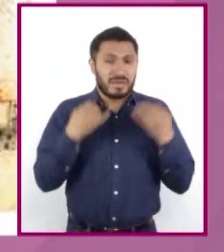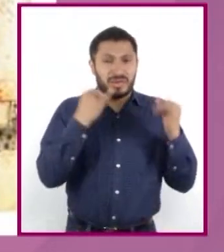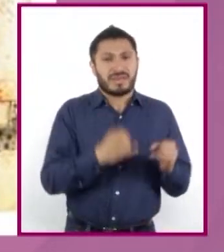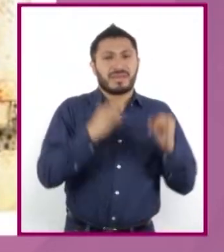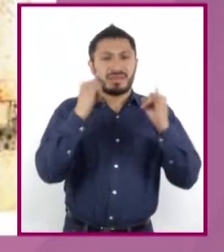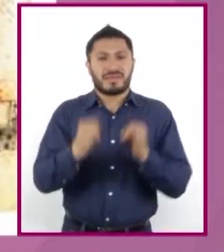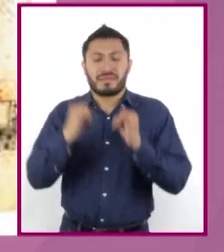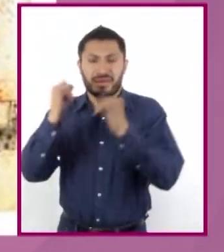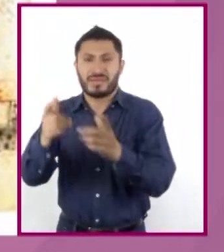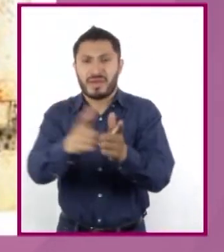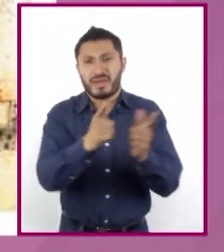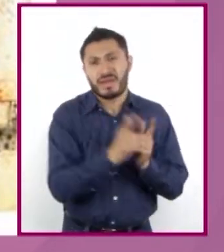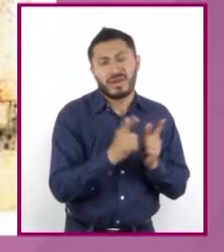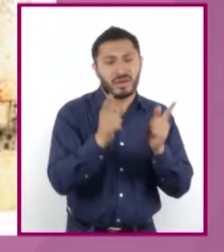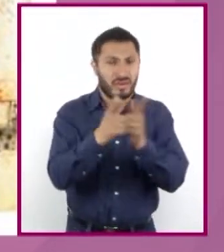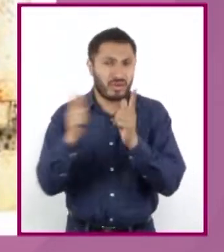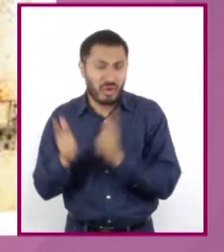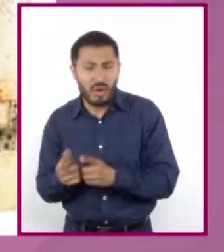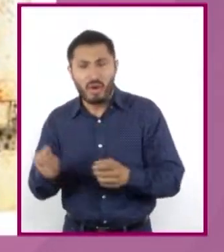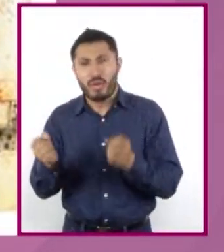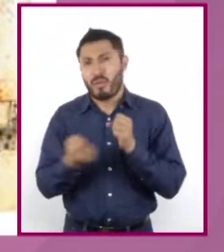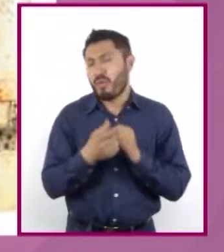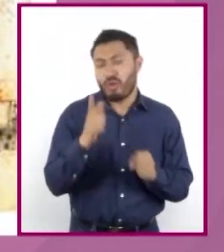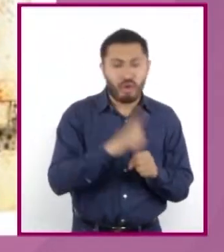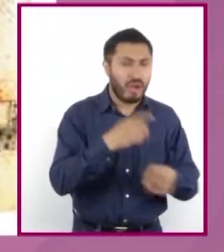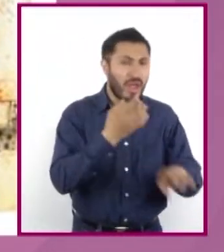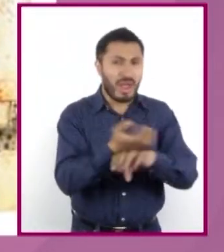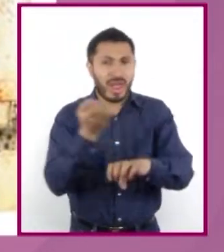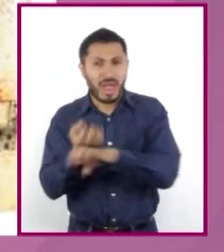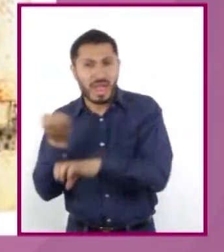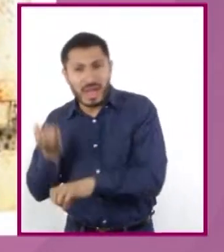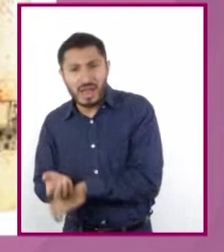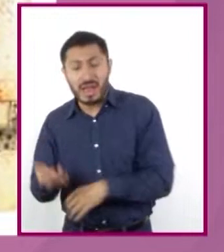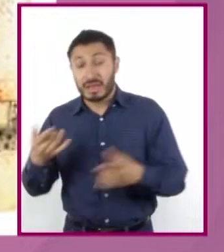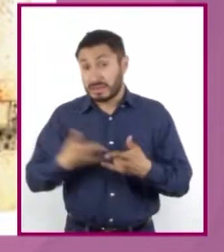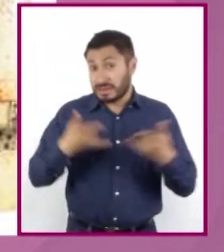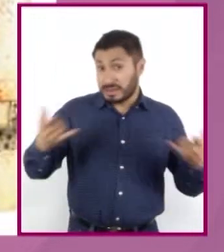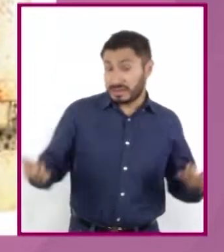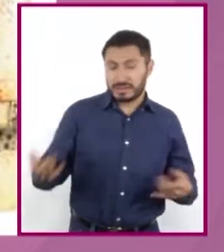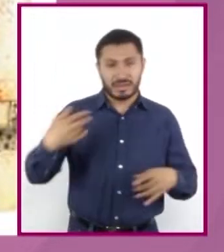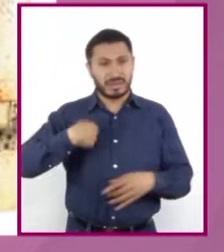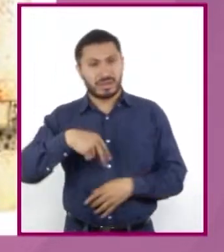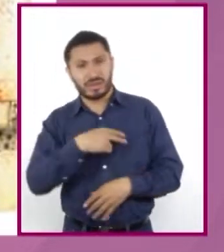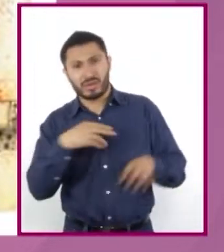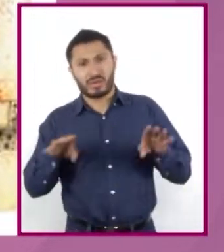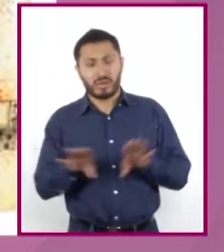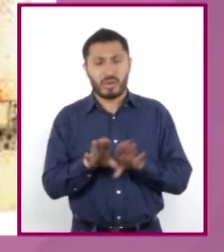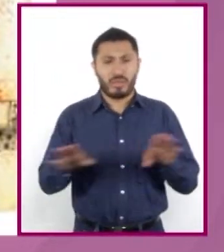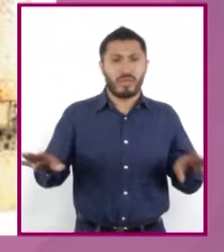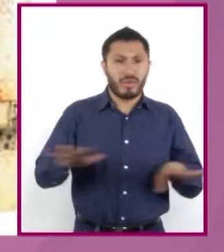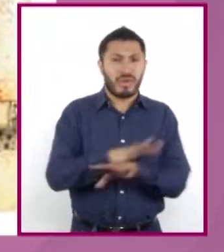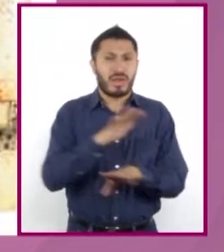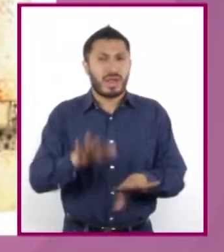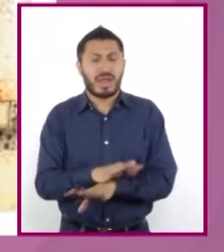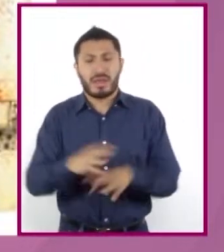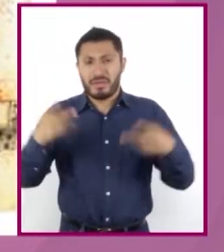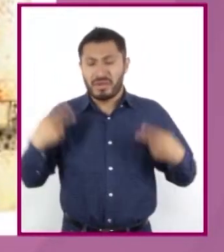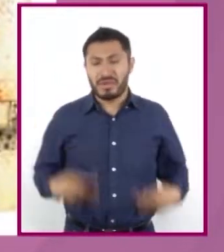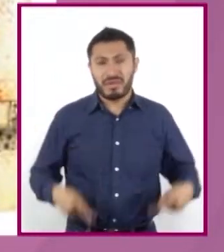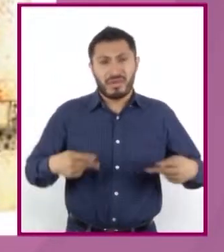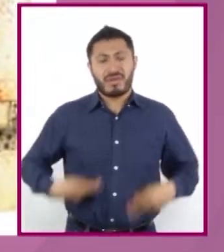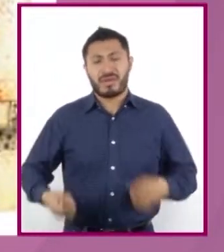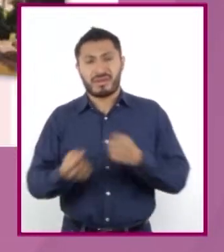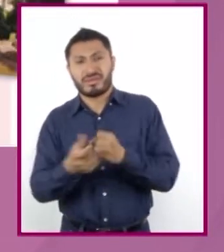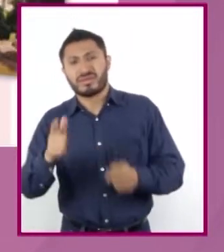las sociedades y los estados. La historia, se ha dicho, es el estudio del cambio de los individuos y las sociedades